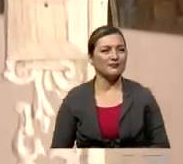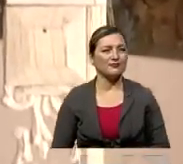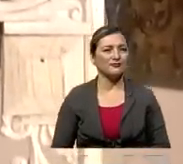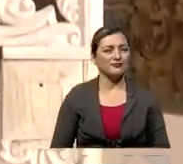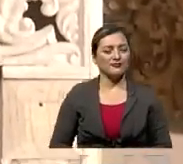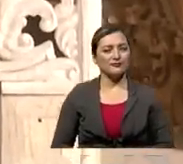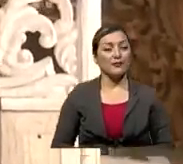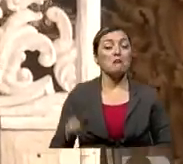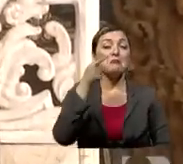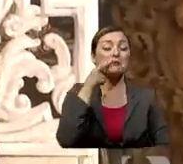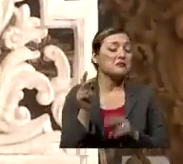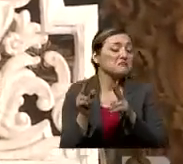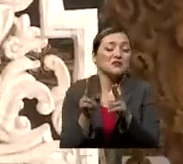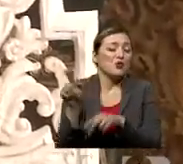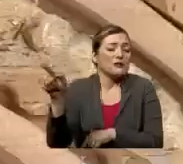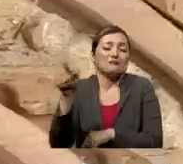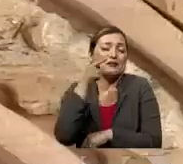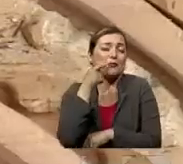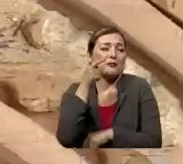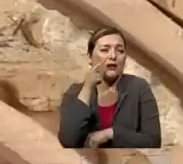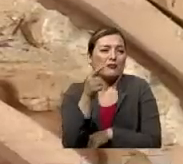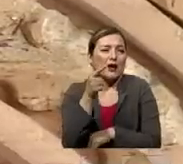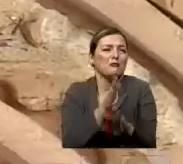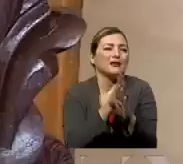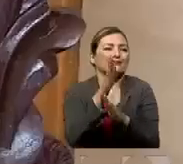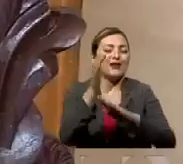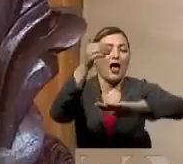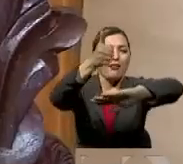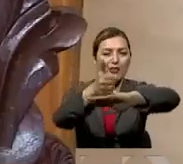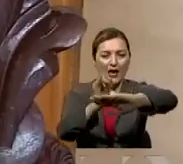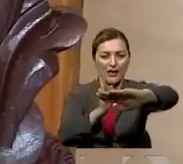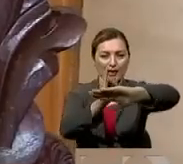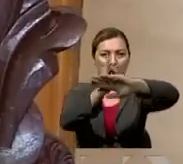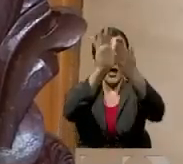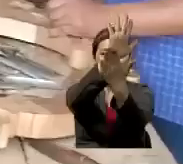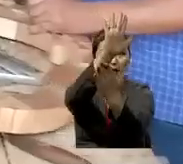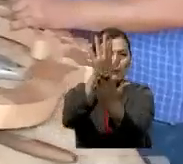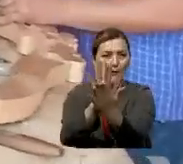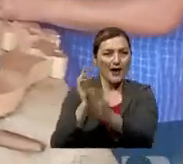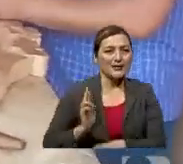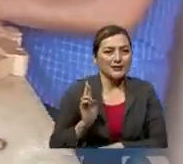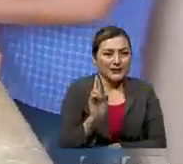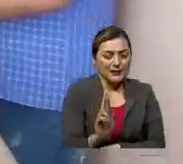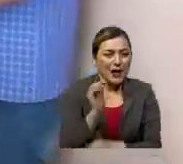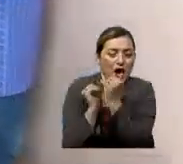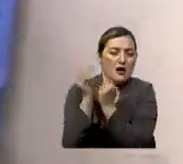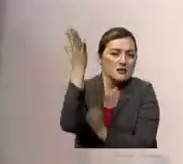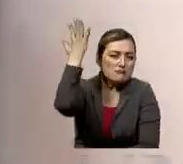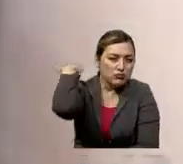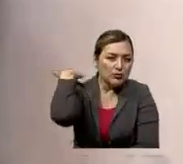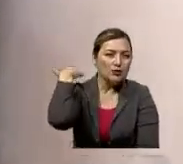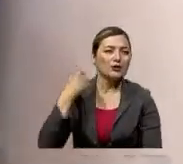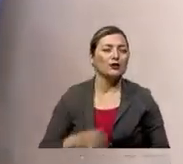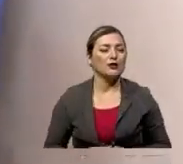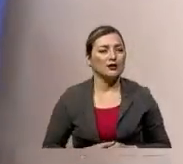Al igual que su padre, Marco se especializó en altares de iglesia e imágenes religiosas, sobre todo en estilo barroco. Y